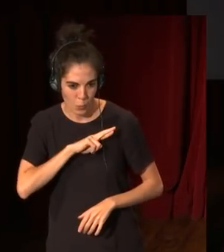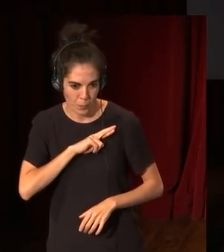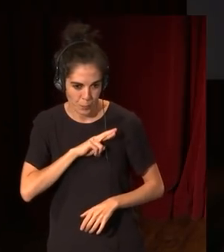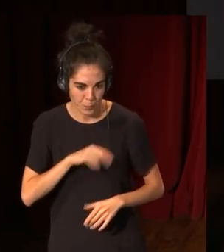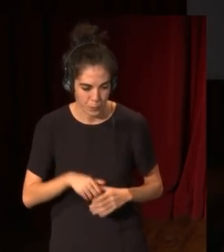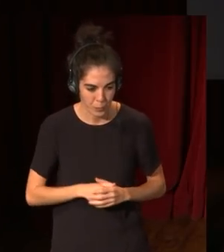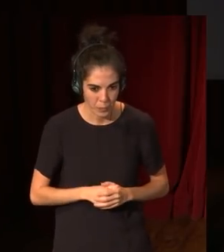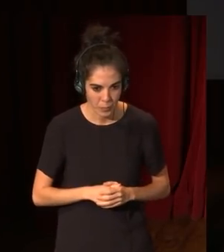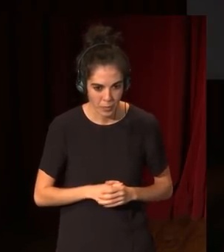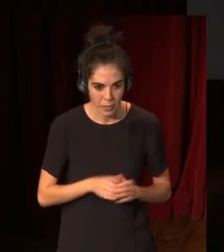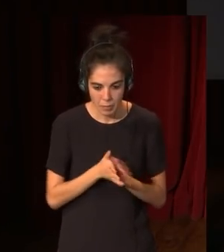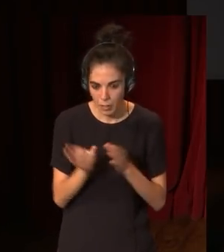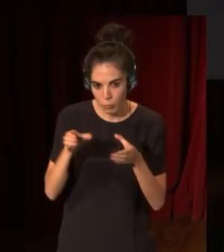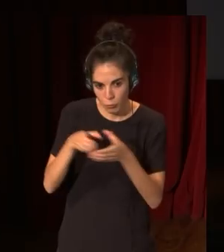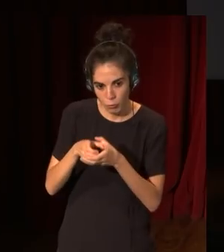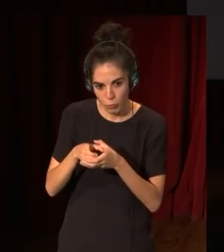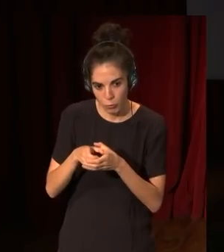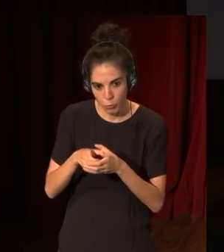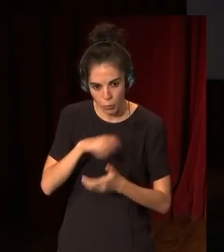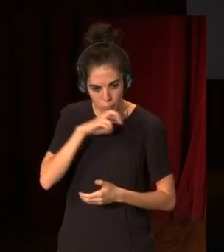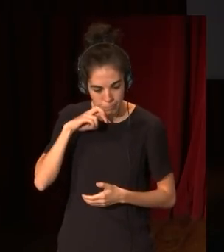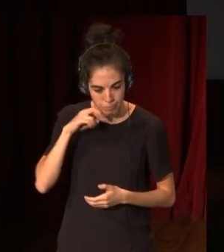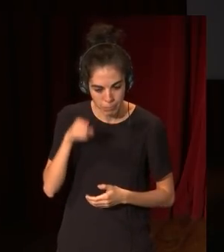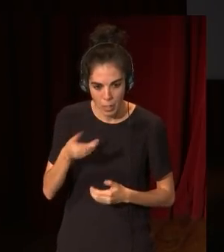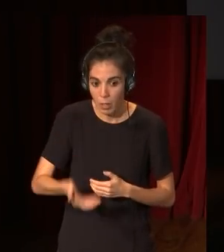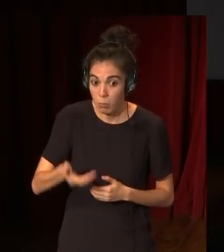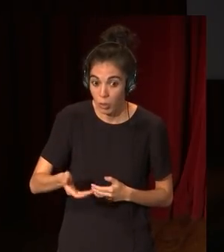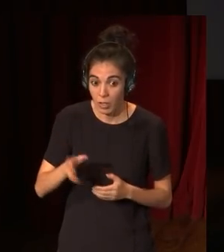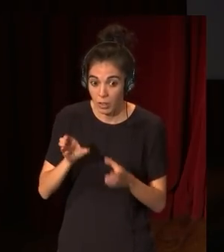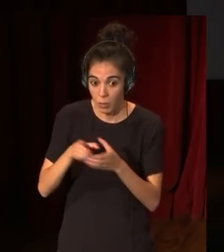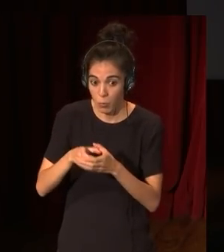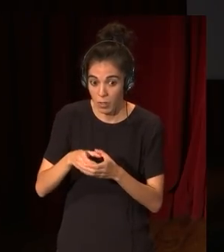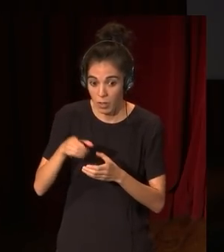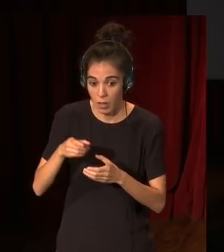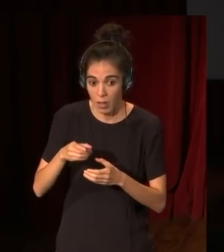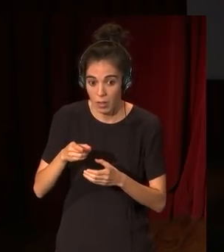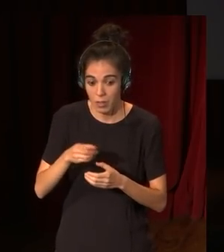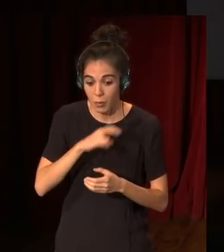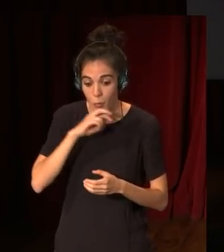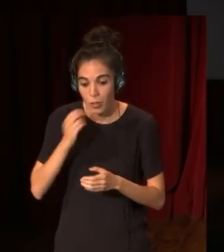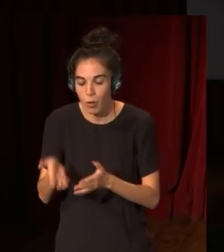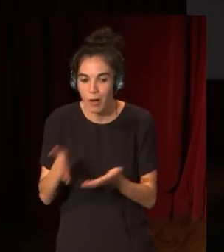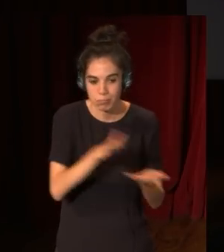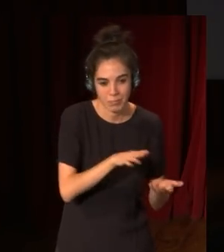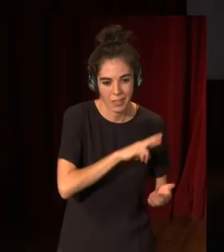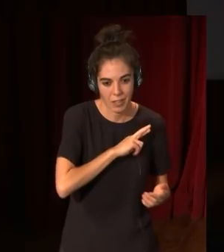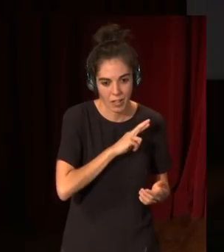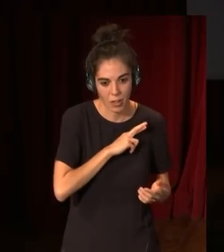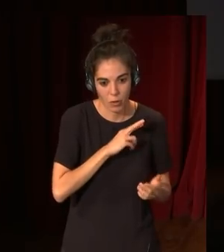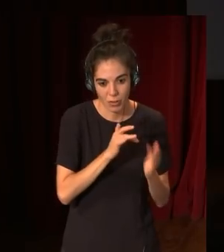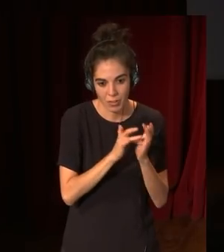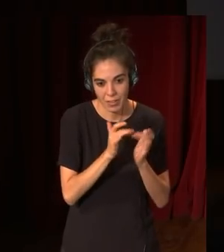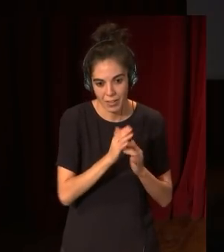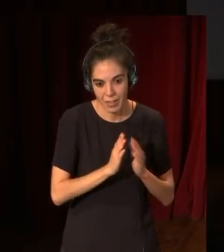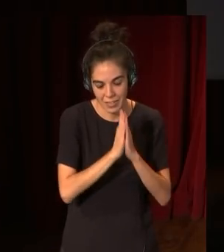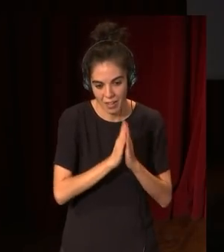este colectivo tan importante de a judíos que se habían convertido al cristianismo esta obra misma